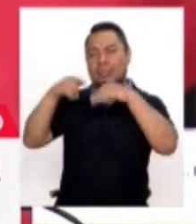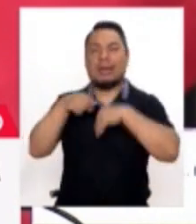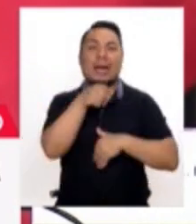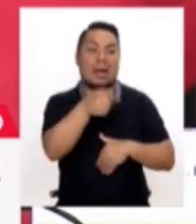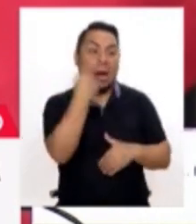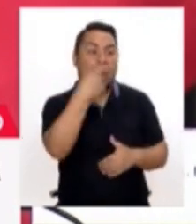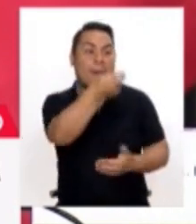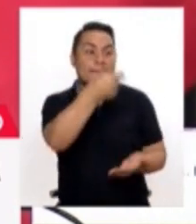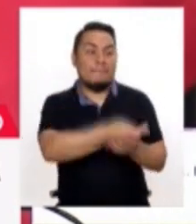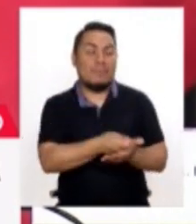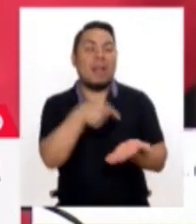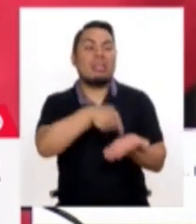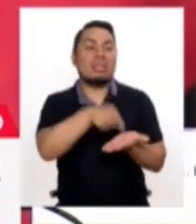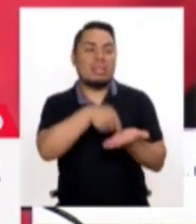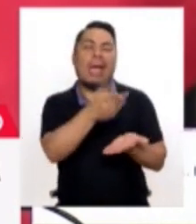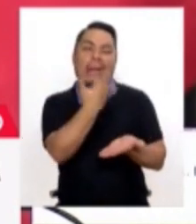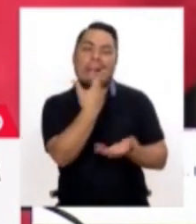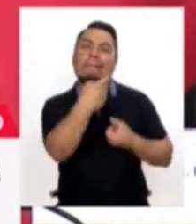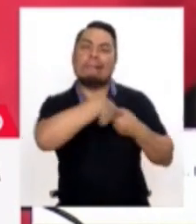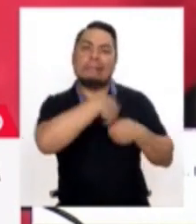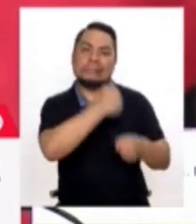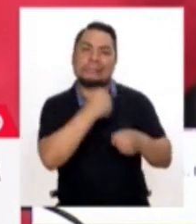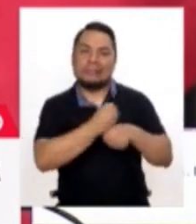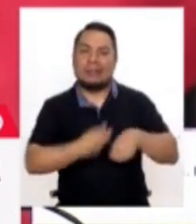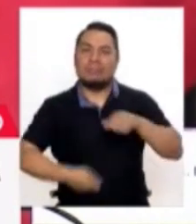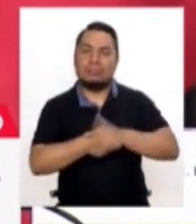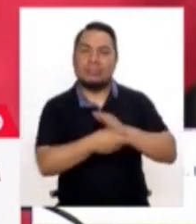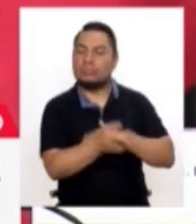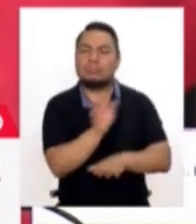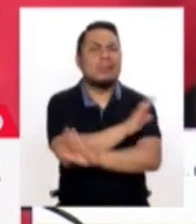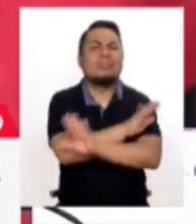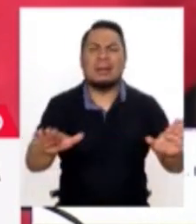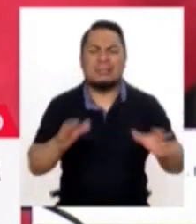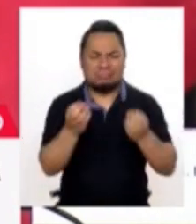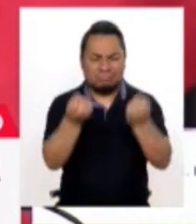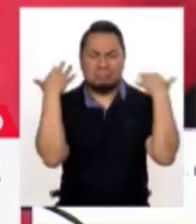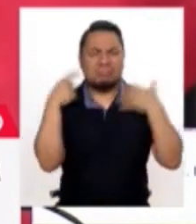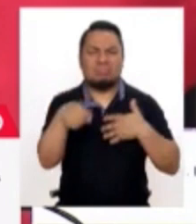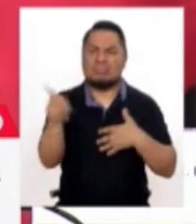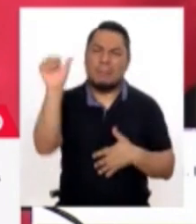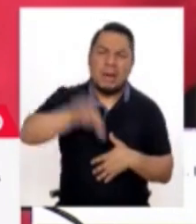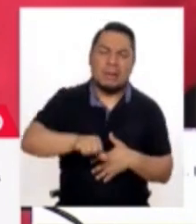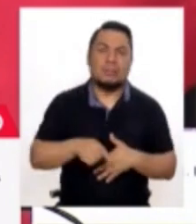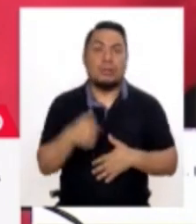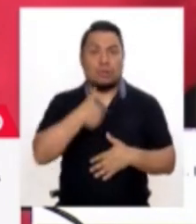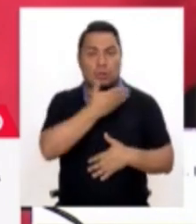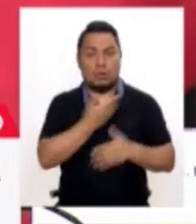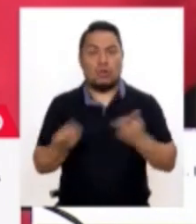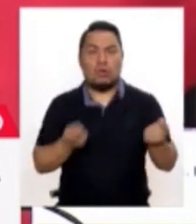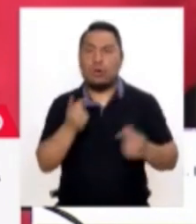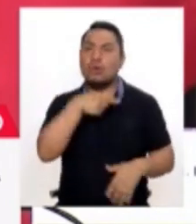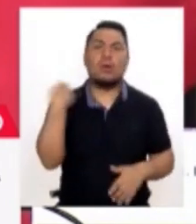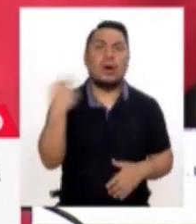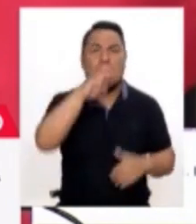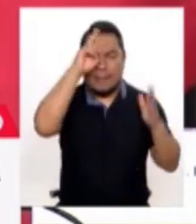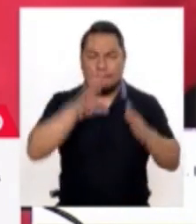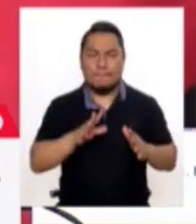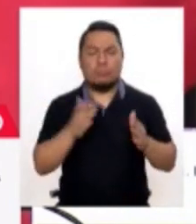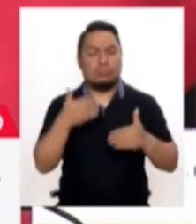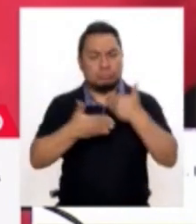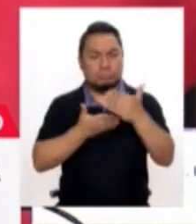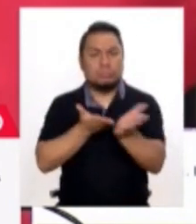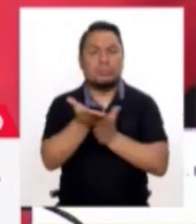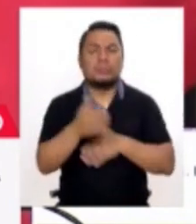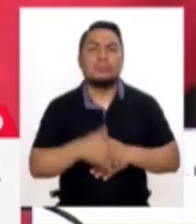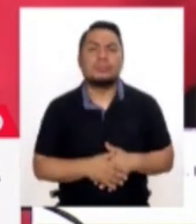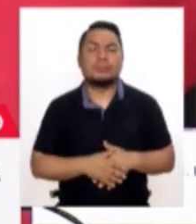favores, ni cuotas políticas. Tenemos claro que el Estado no es del gobierno de turno, es de todas y todos los